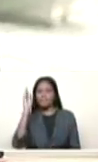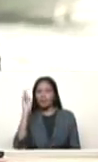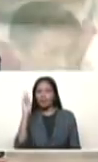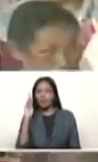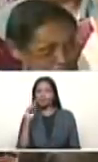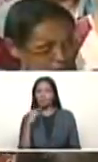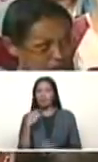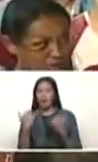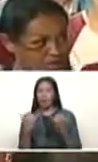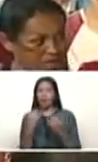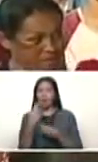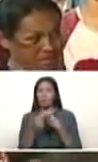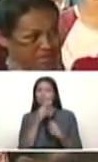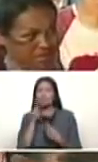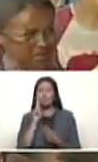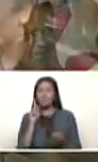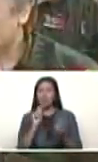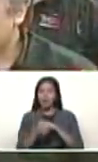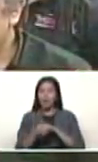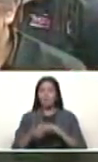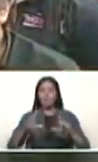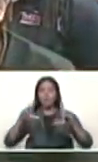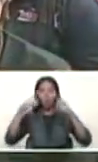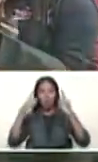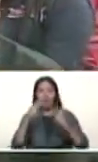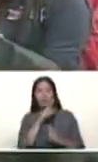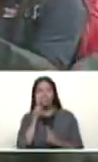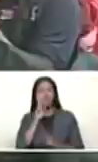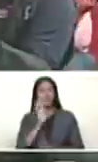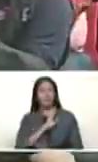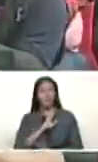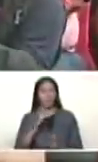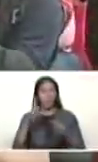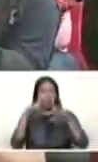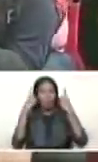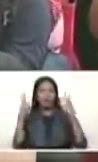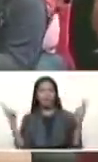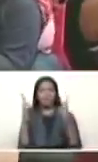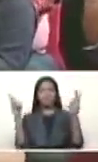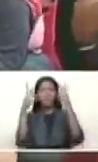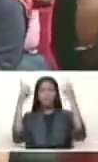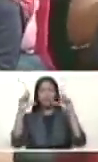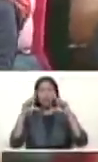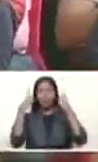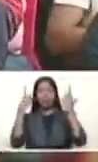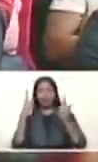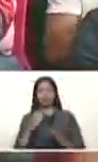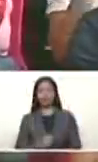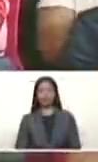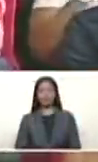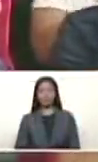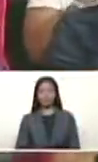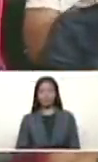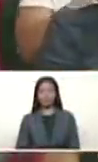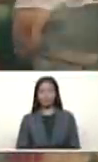adelante? ¿Cómo es su nombre? La Guaira, La Guaira. ¡Que viva La Guaira!